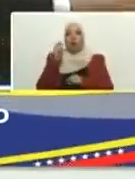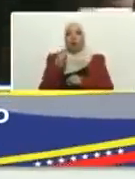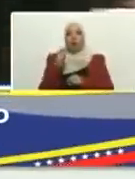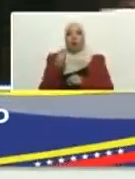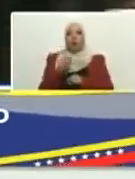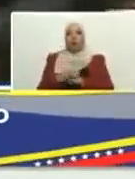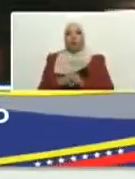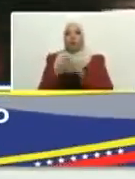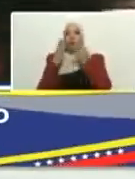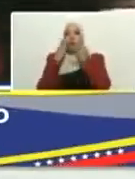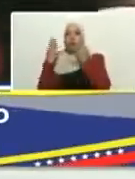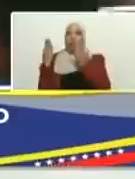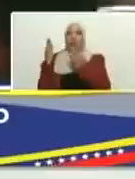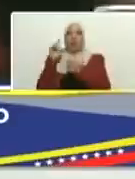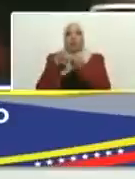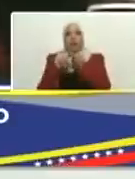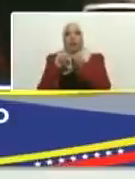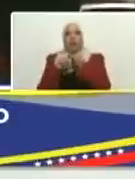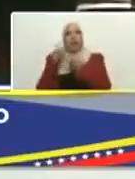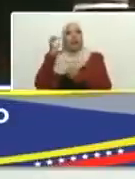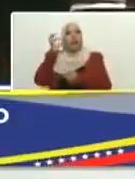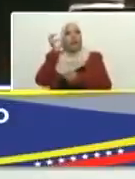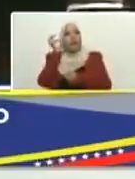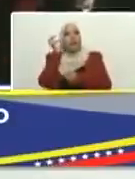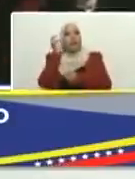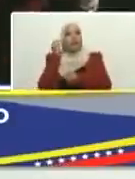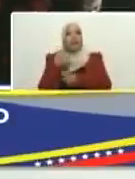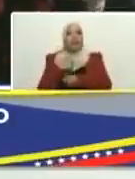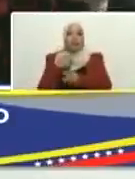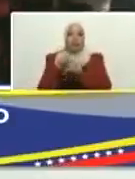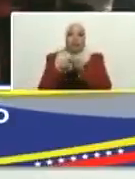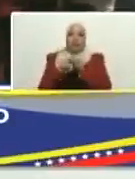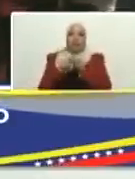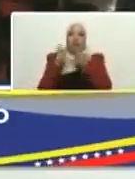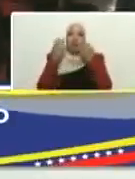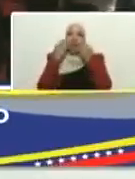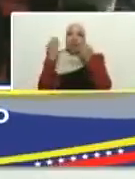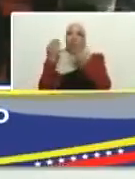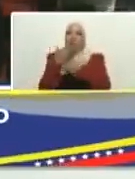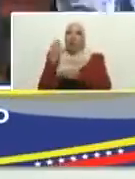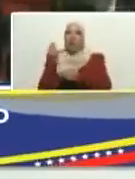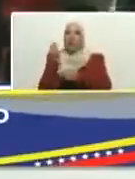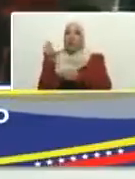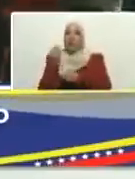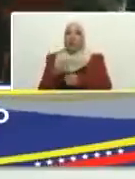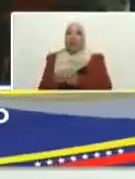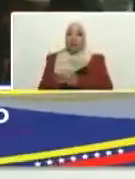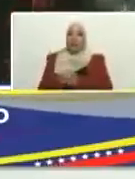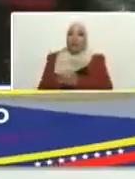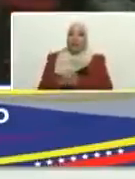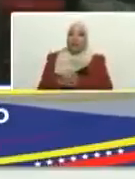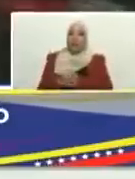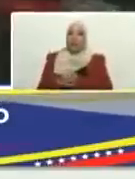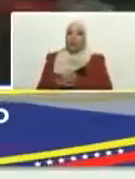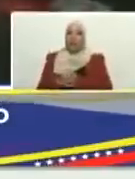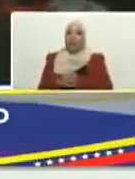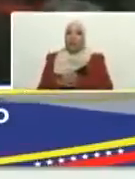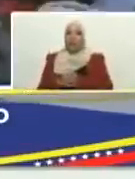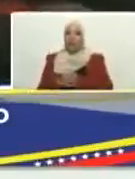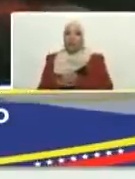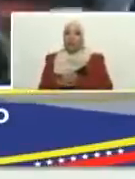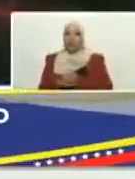mira, Silita, vale. ¿Ah? Ahí está Silita, vale. Ahí